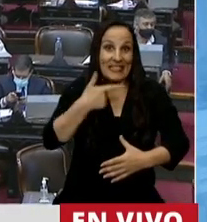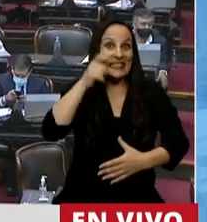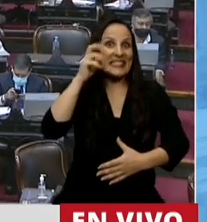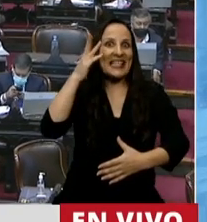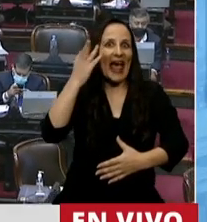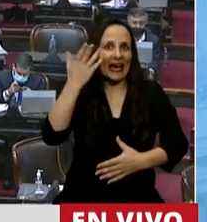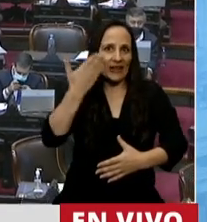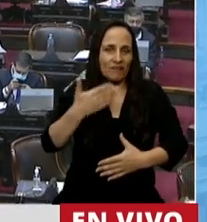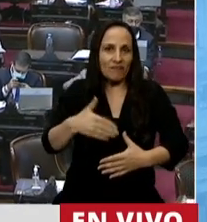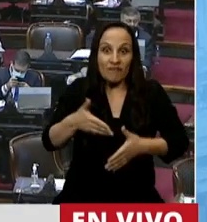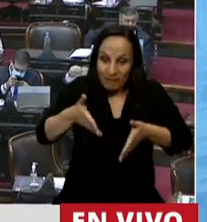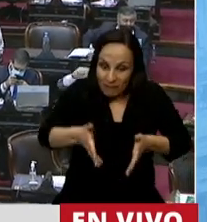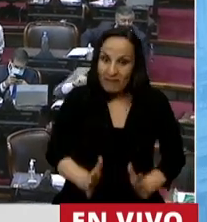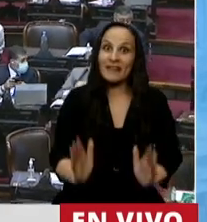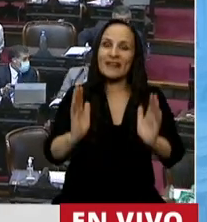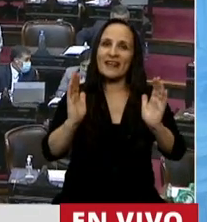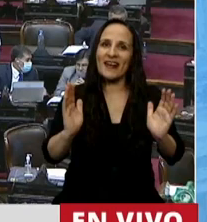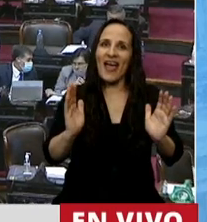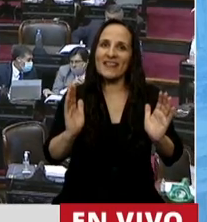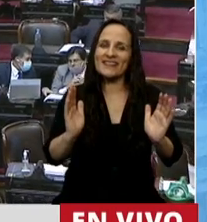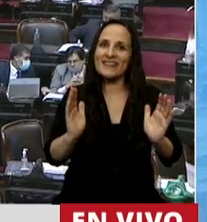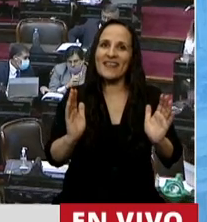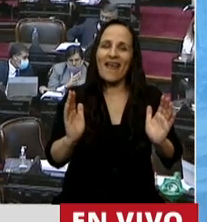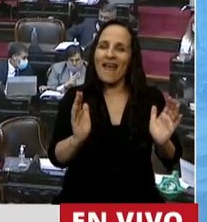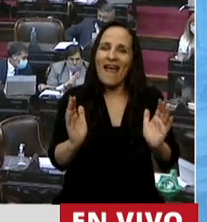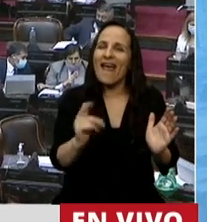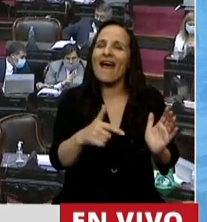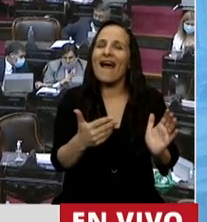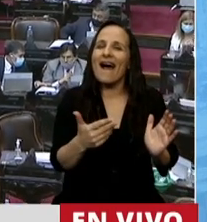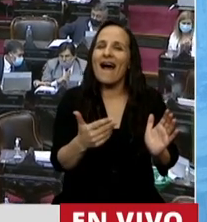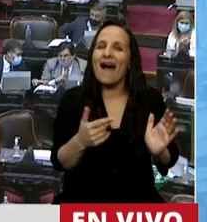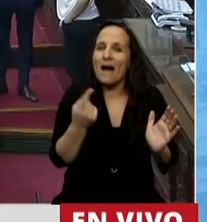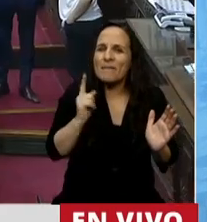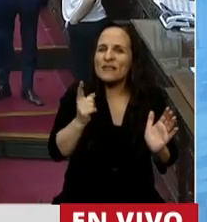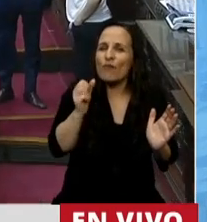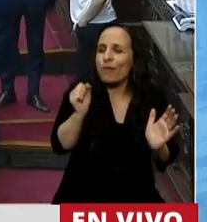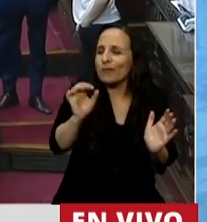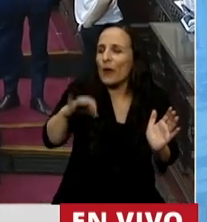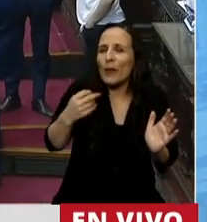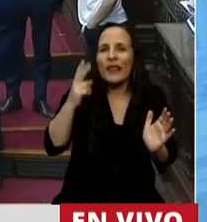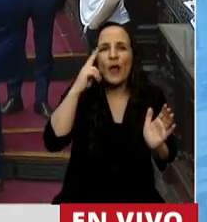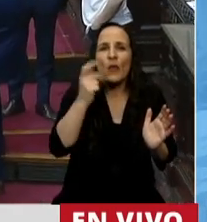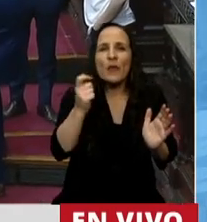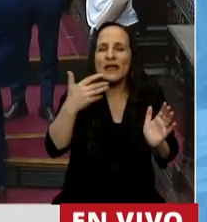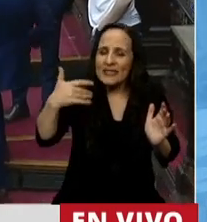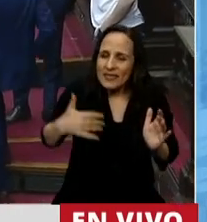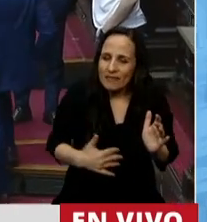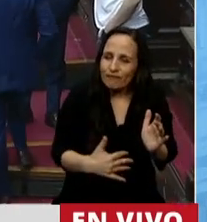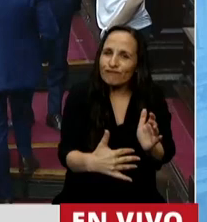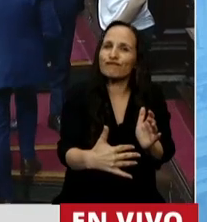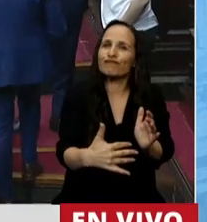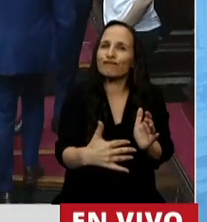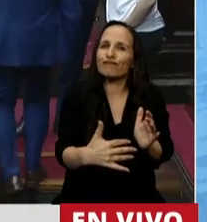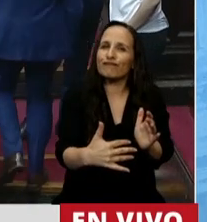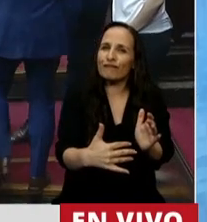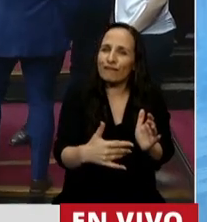ser que al nacer va a traer justamente todo lo que hemos vivido esos 9 meses de gestación y